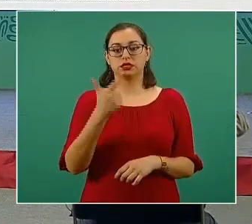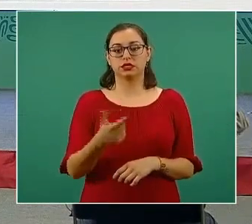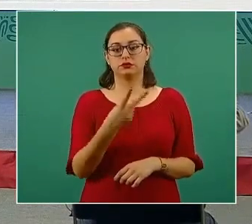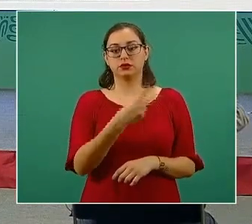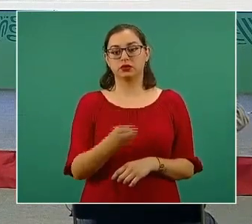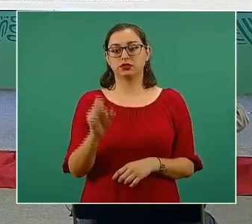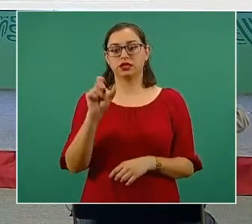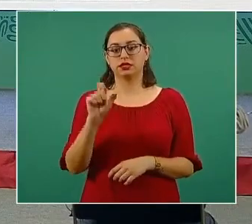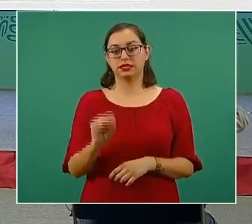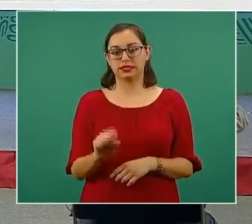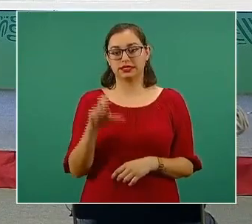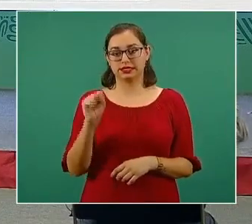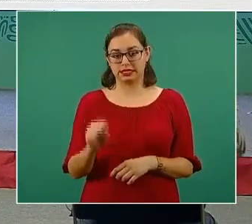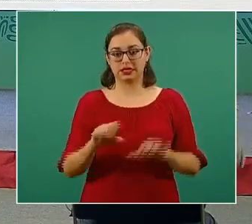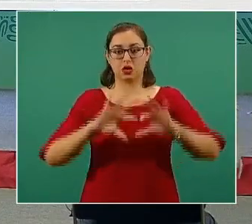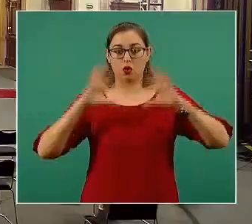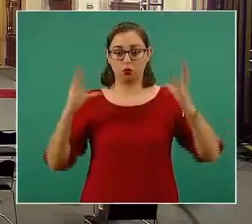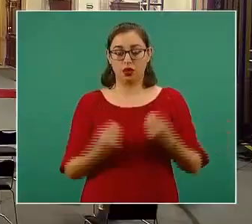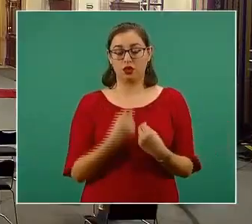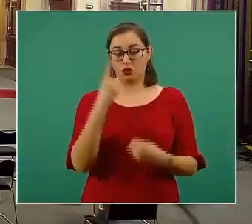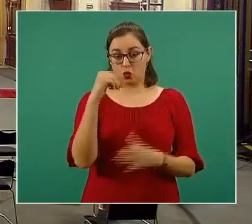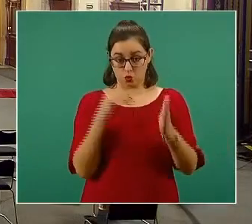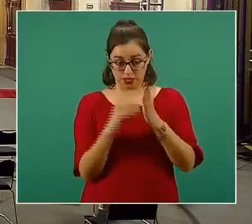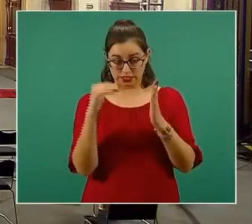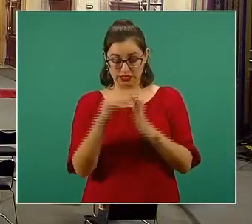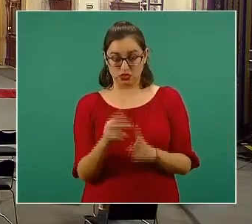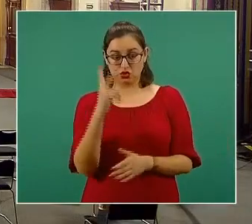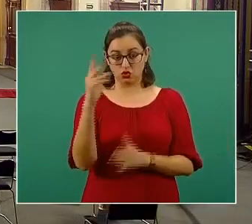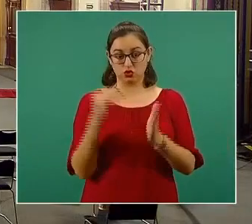687.260. En total para la semana,